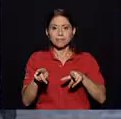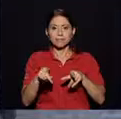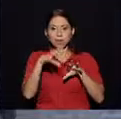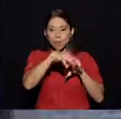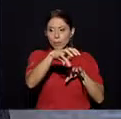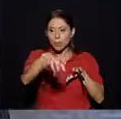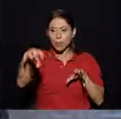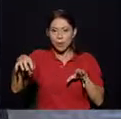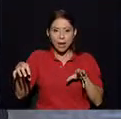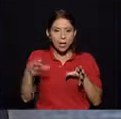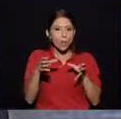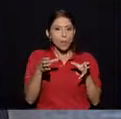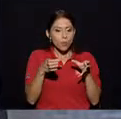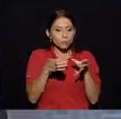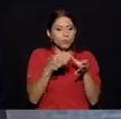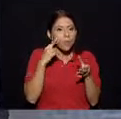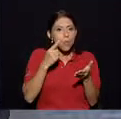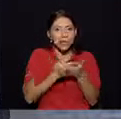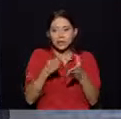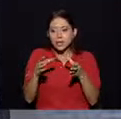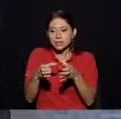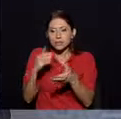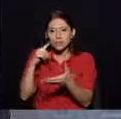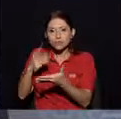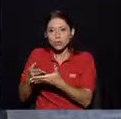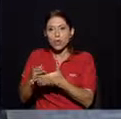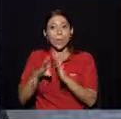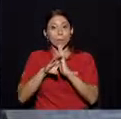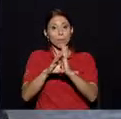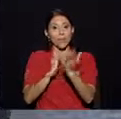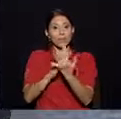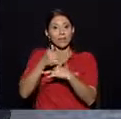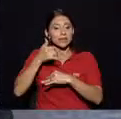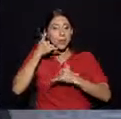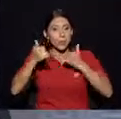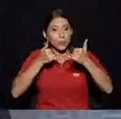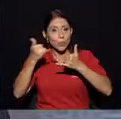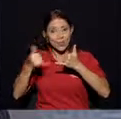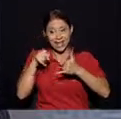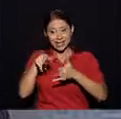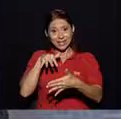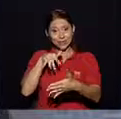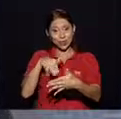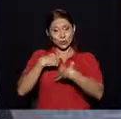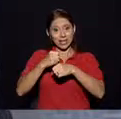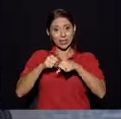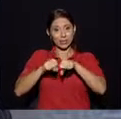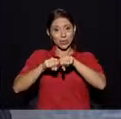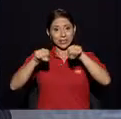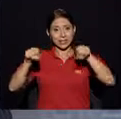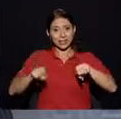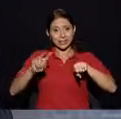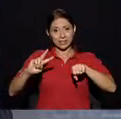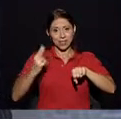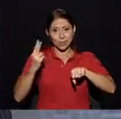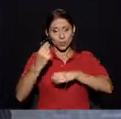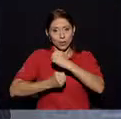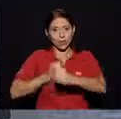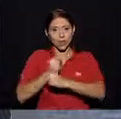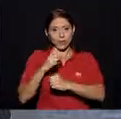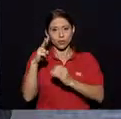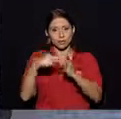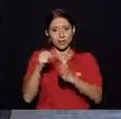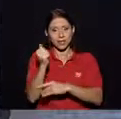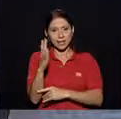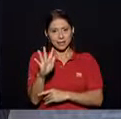nacional, muestras telefónicas. Este estudio fue realizado en el segundo semestre del año